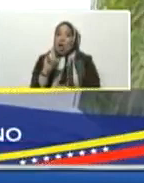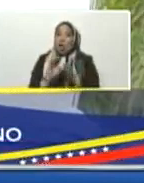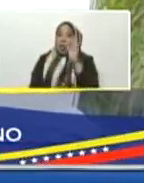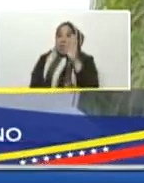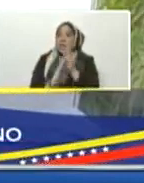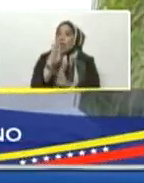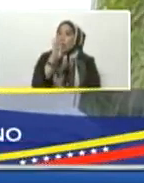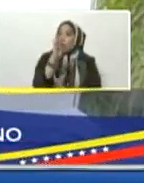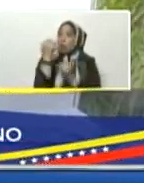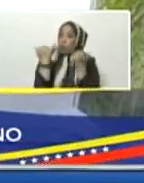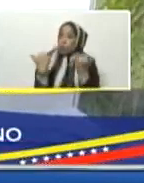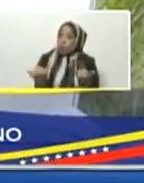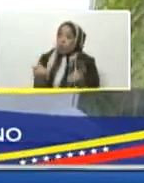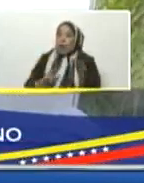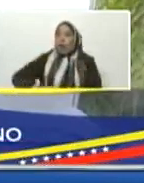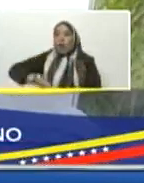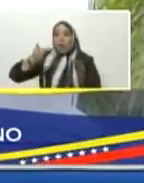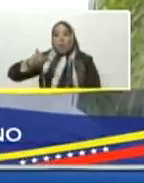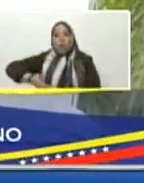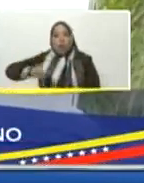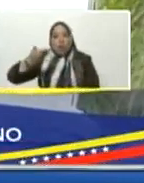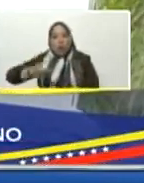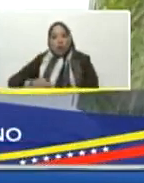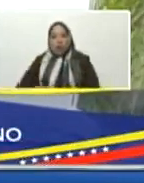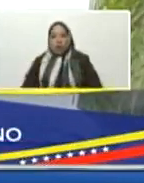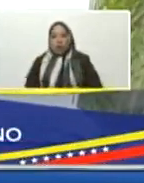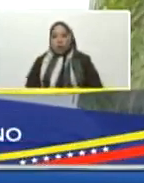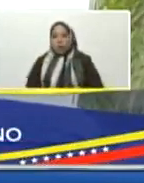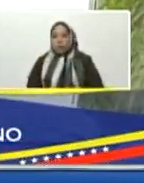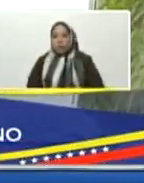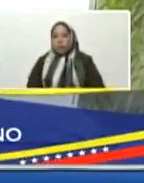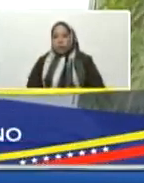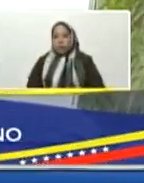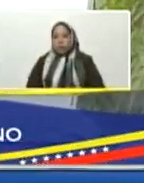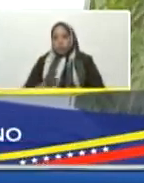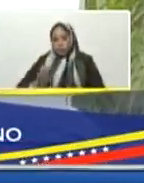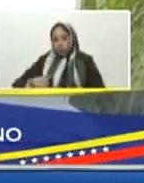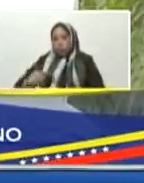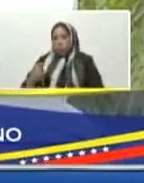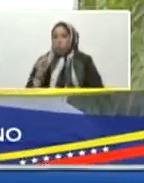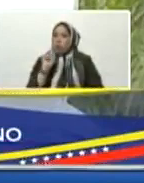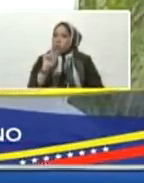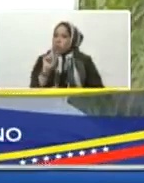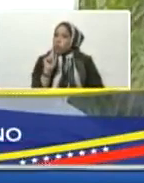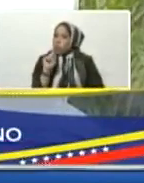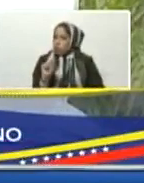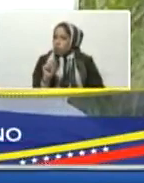desarrollando, presidente, que es una cosa muy importante. Mire, cuando usted le piden